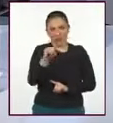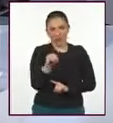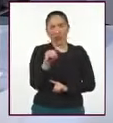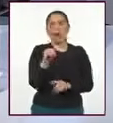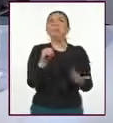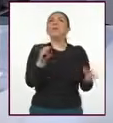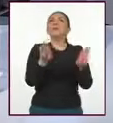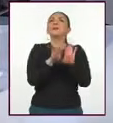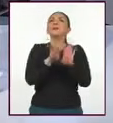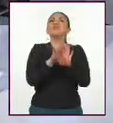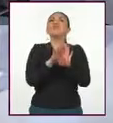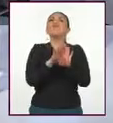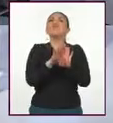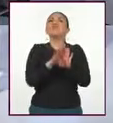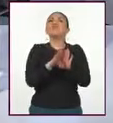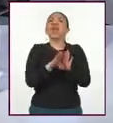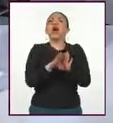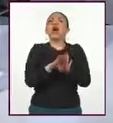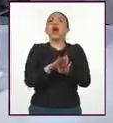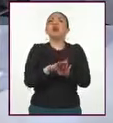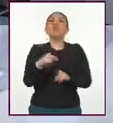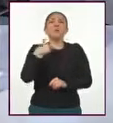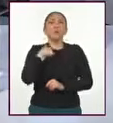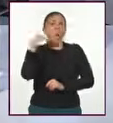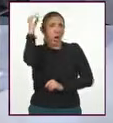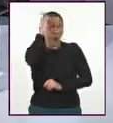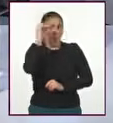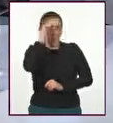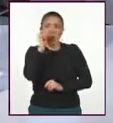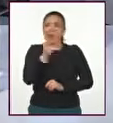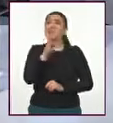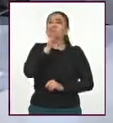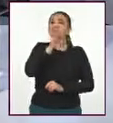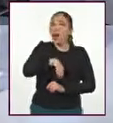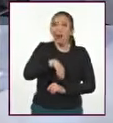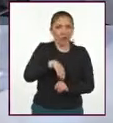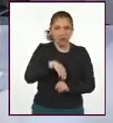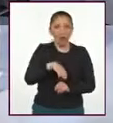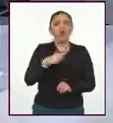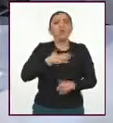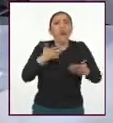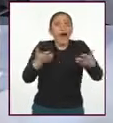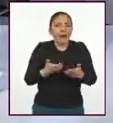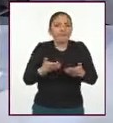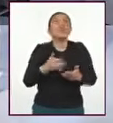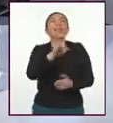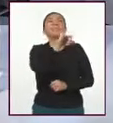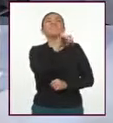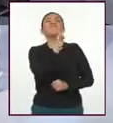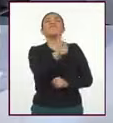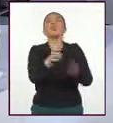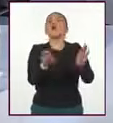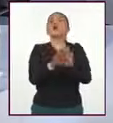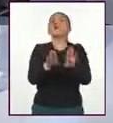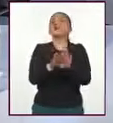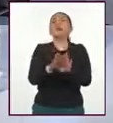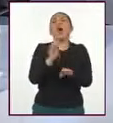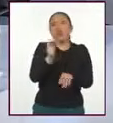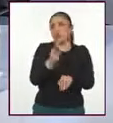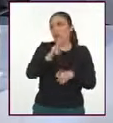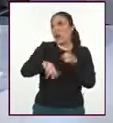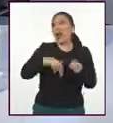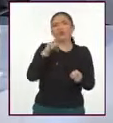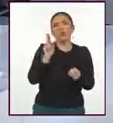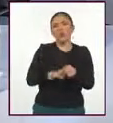se dice? Como decir, tener un juicio está mal, sino el qué hago con ese juicio. Sí, podríamos decir que es algo natural, es un proceso que